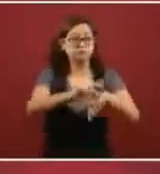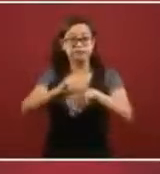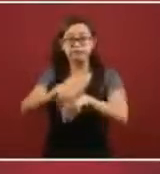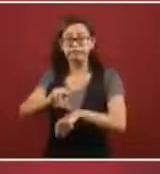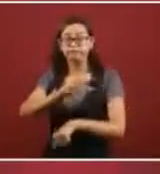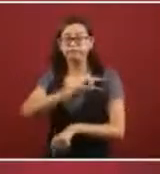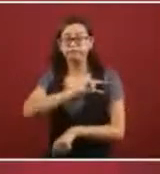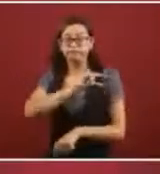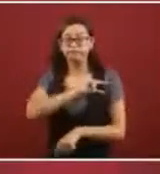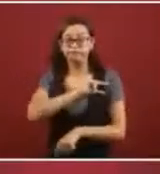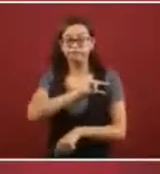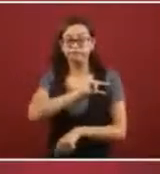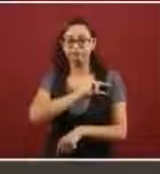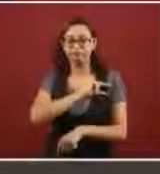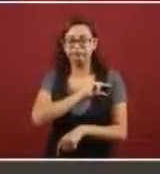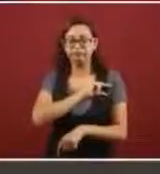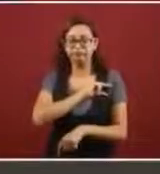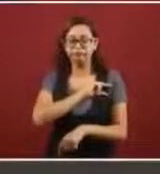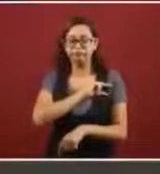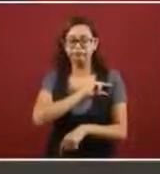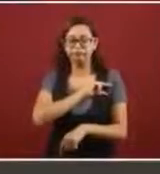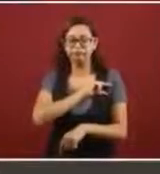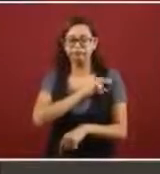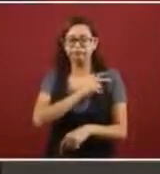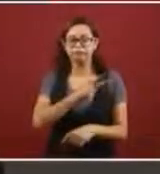a particulares sin